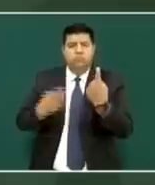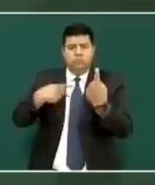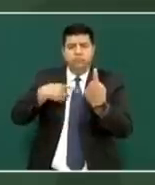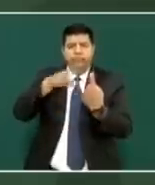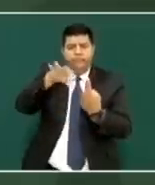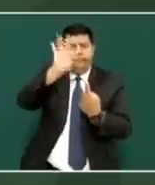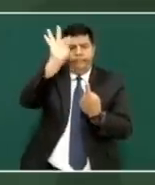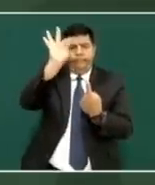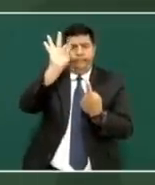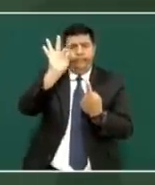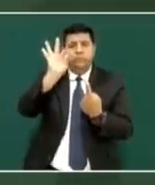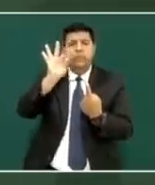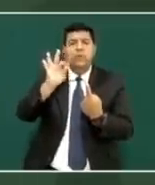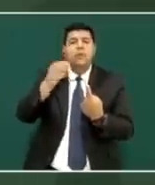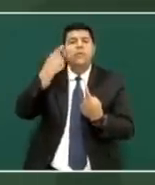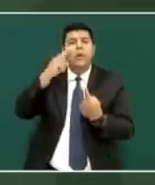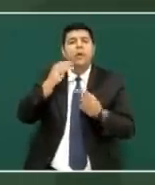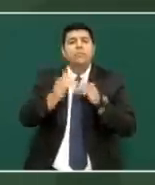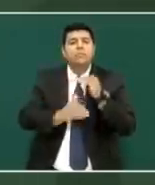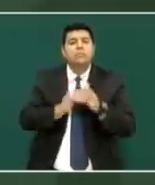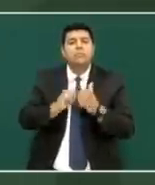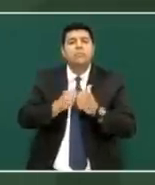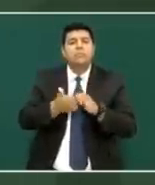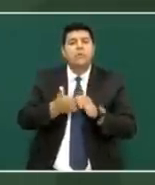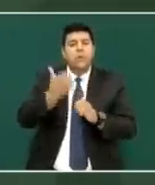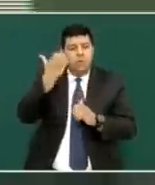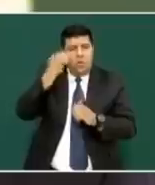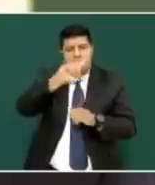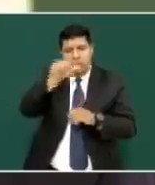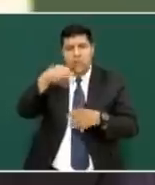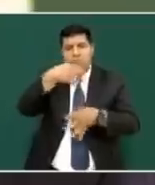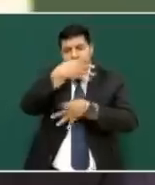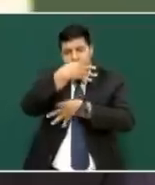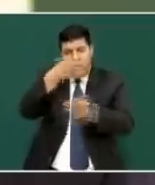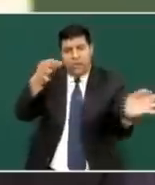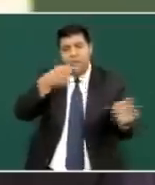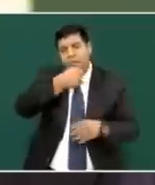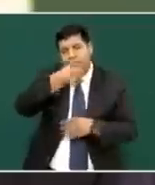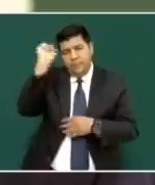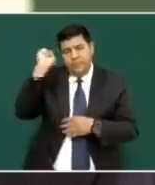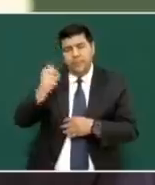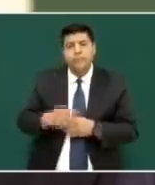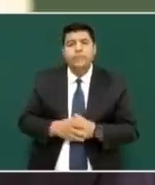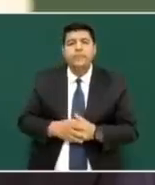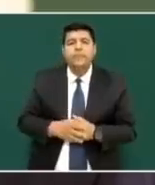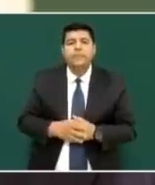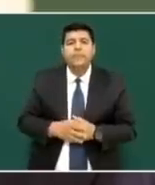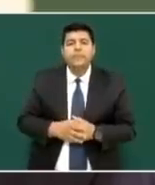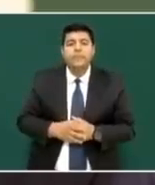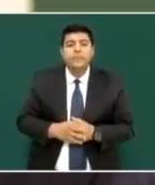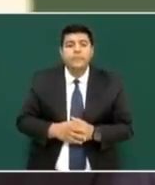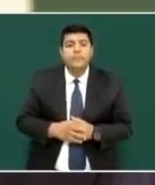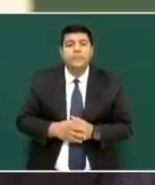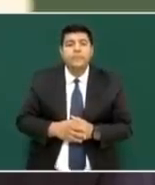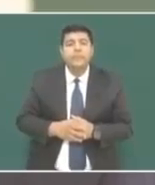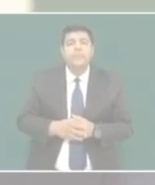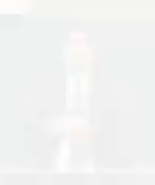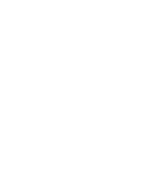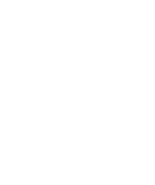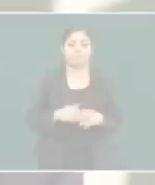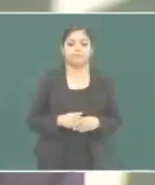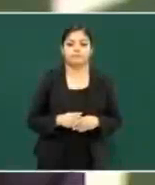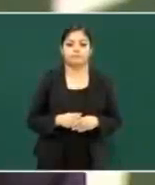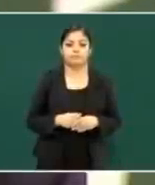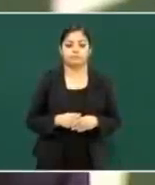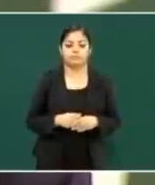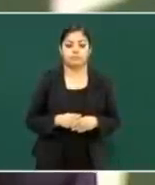vamos a dar a conocer el jefe del ejecutivo indicó que la guardia nacional debe pasar por un proceso de conversión la